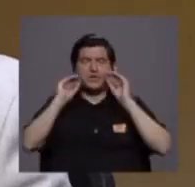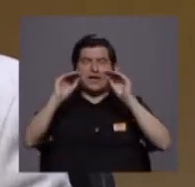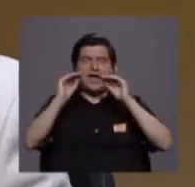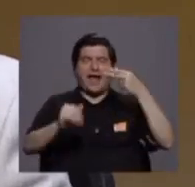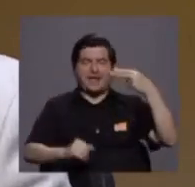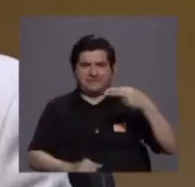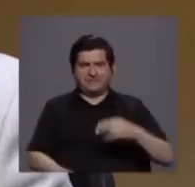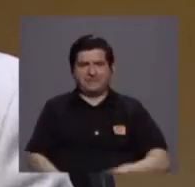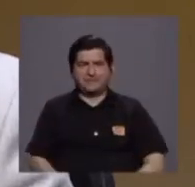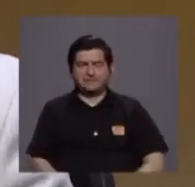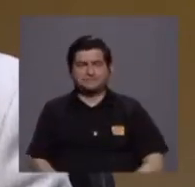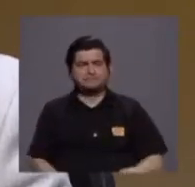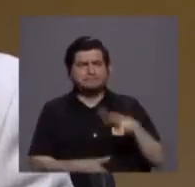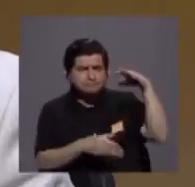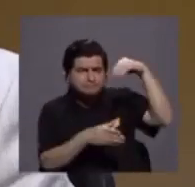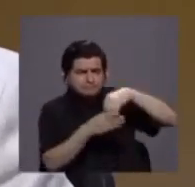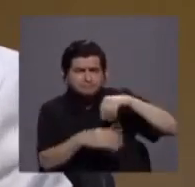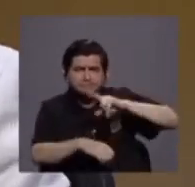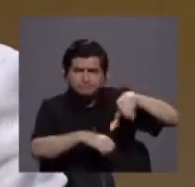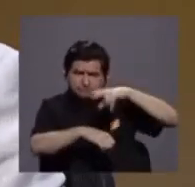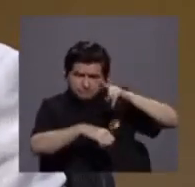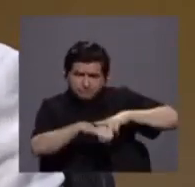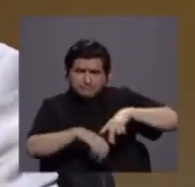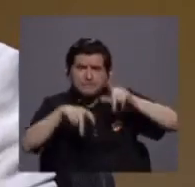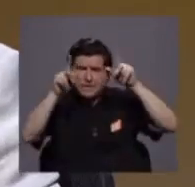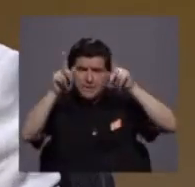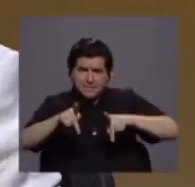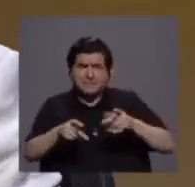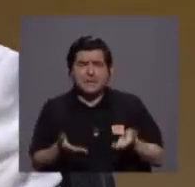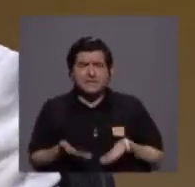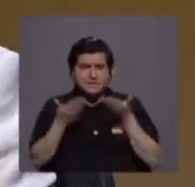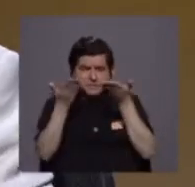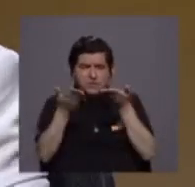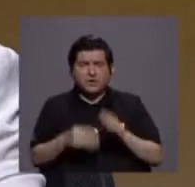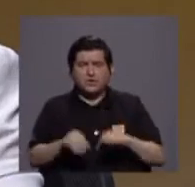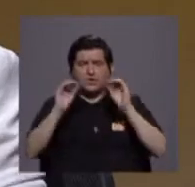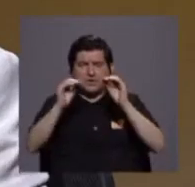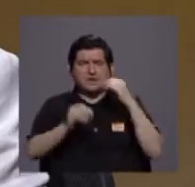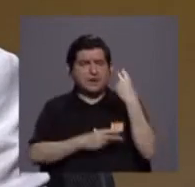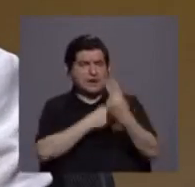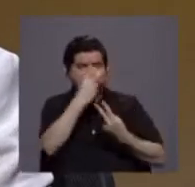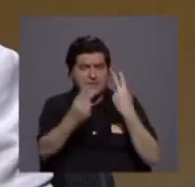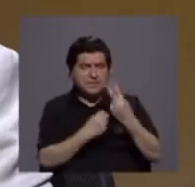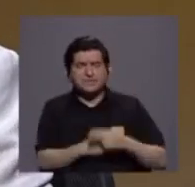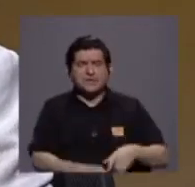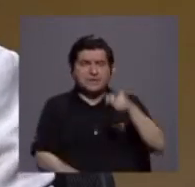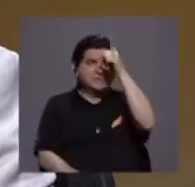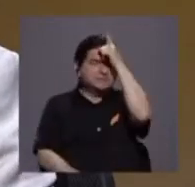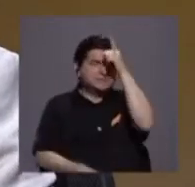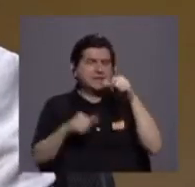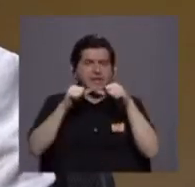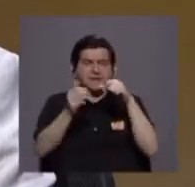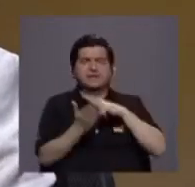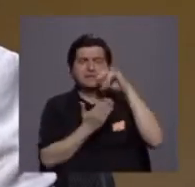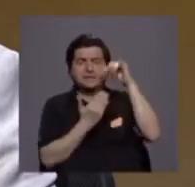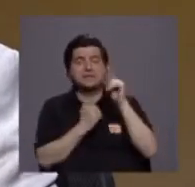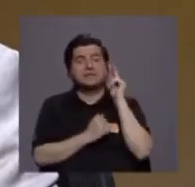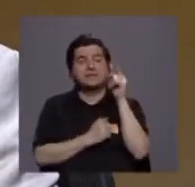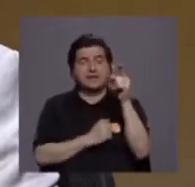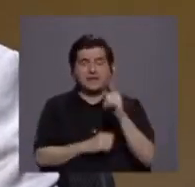El proyecto involucra usualmente que la persona que se le otorga la cátedra puede viajar a Alemania y continuar su proyecto